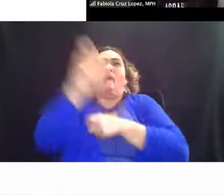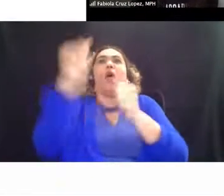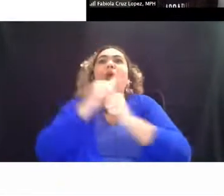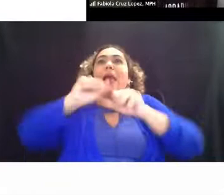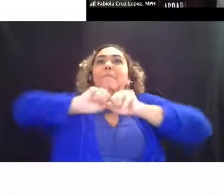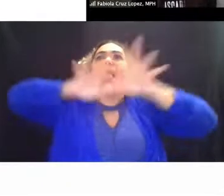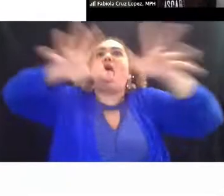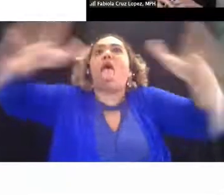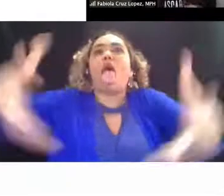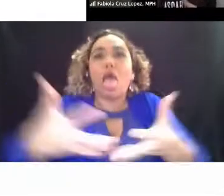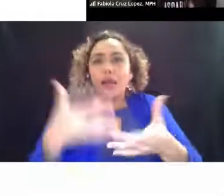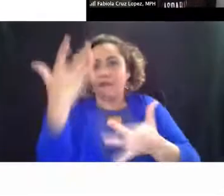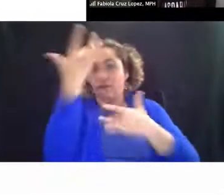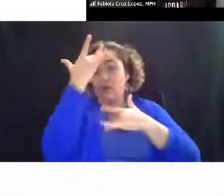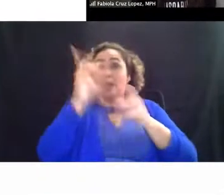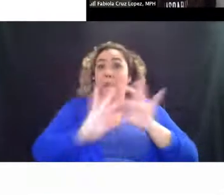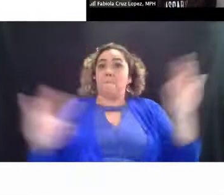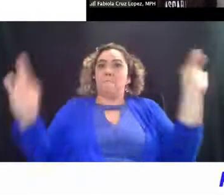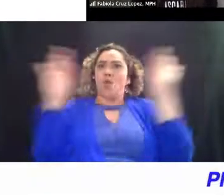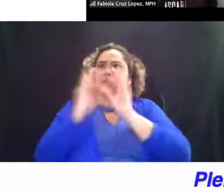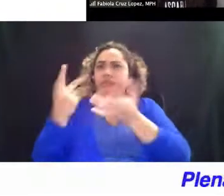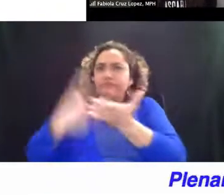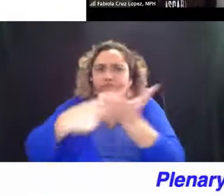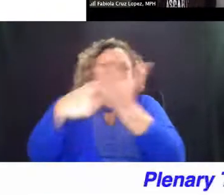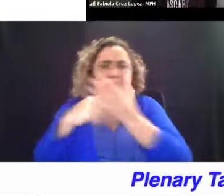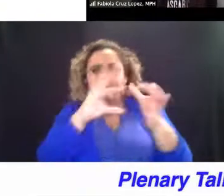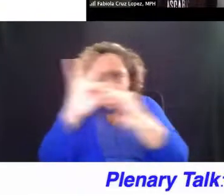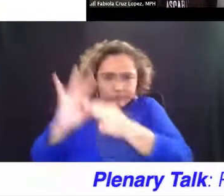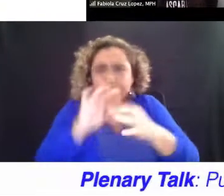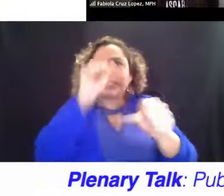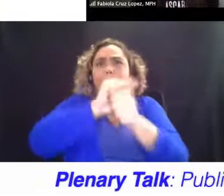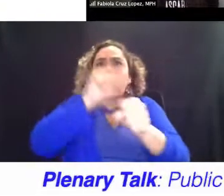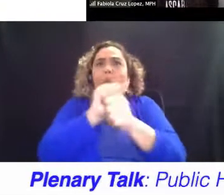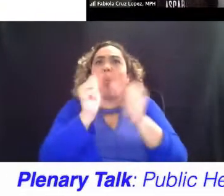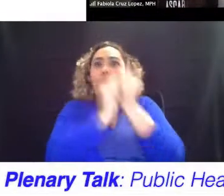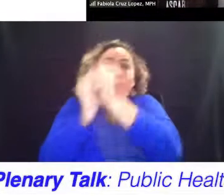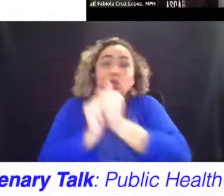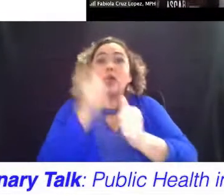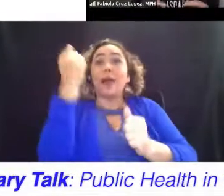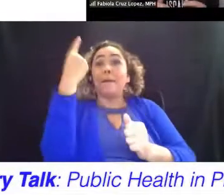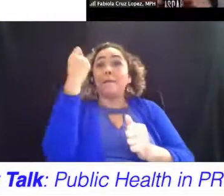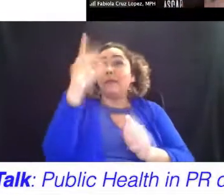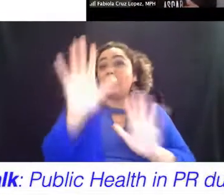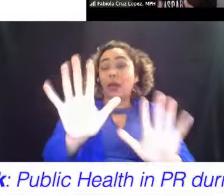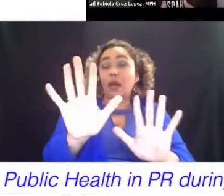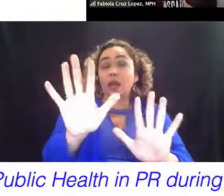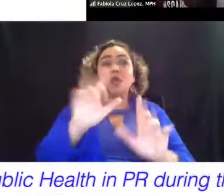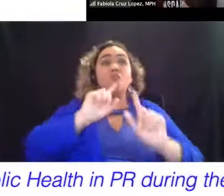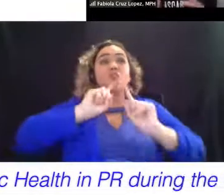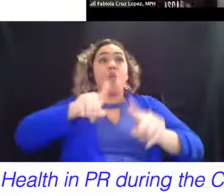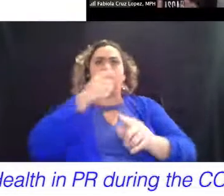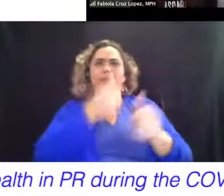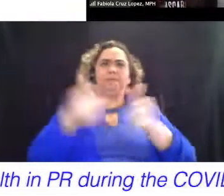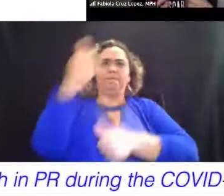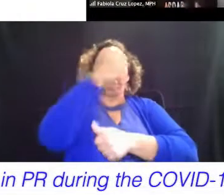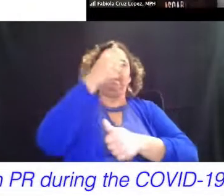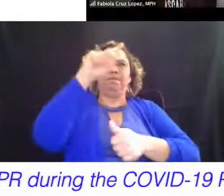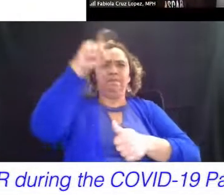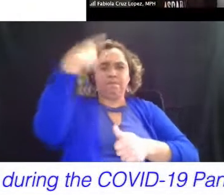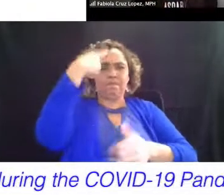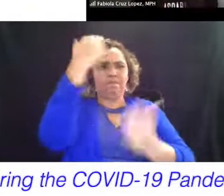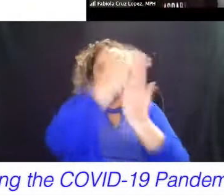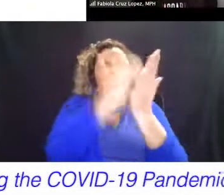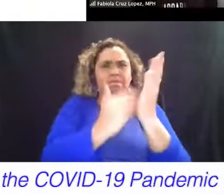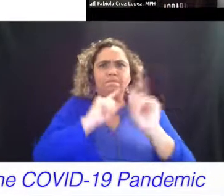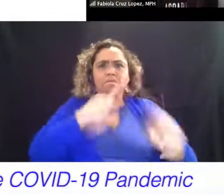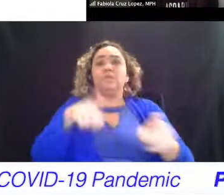bien importante tener una sincronía y trabajar integrados para que tanto las órdenes ejecutivas como la política y la respuesta que se